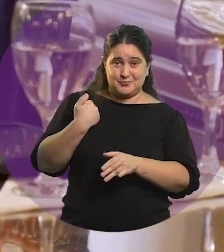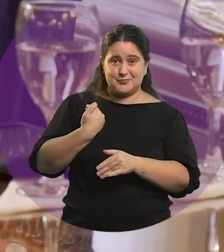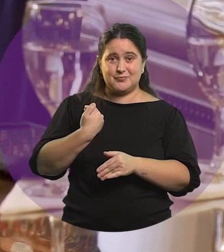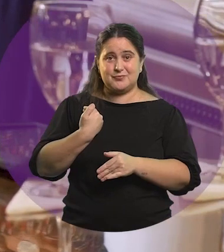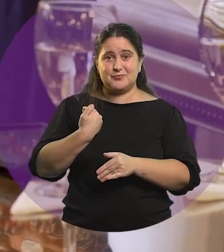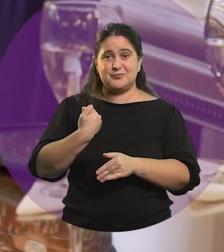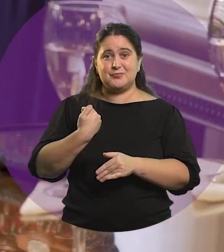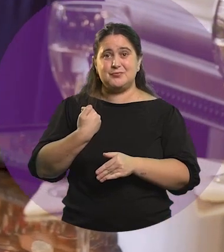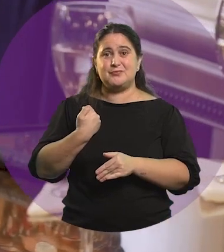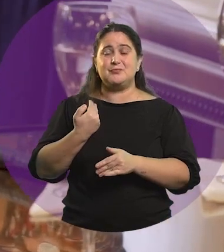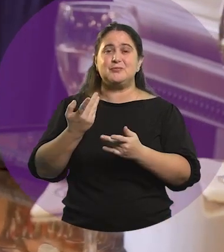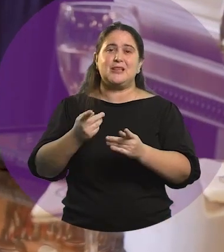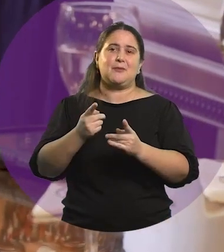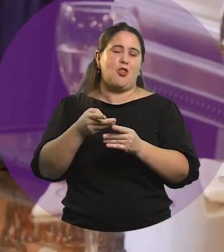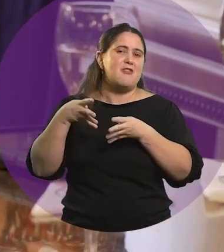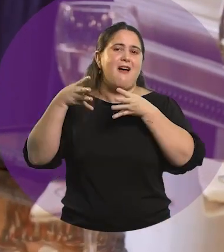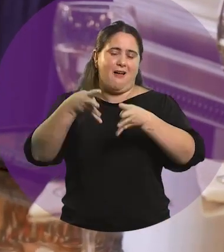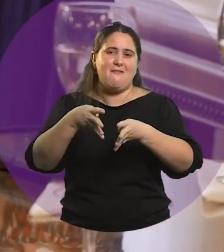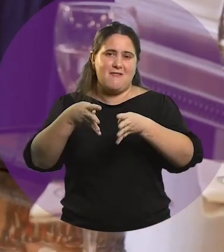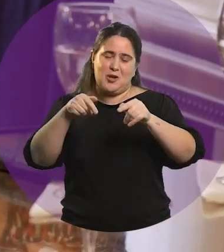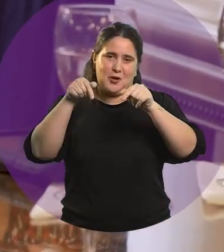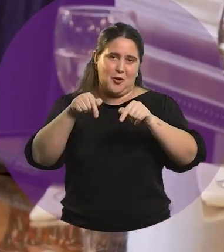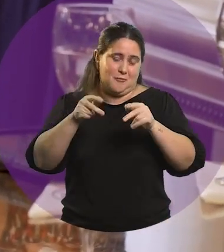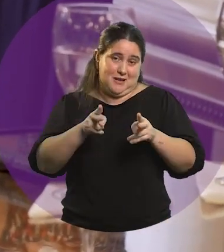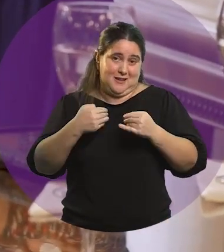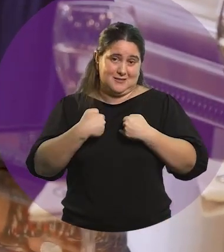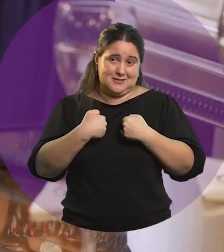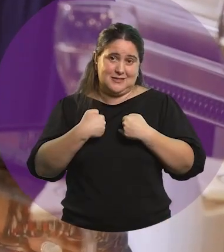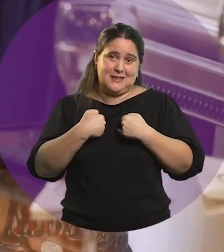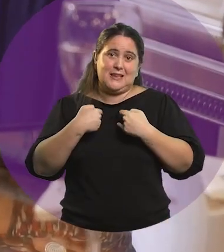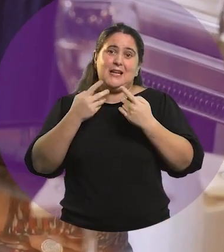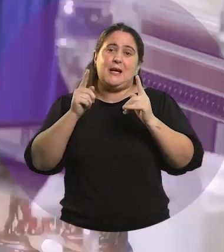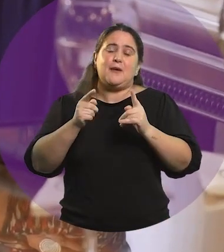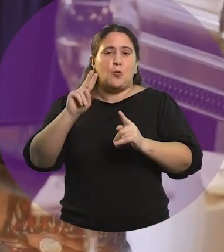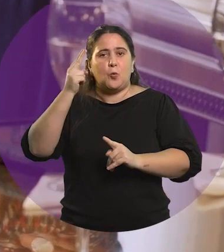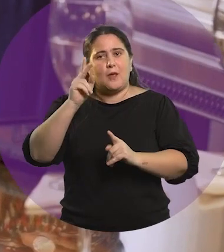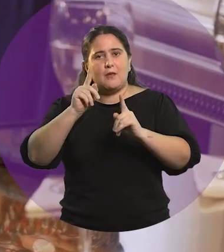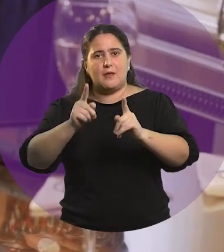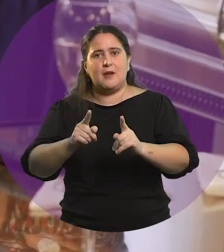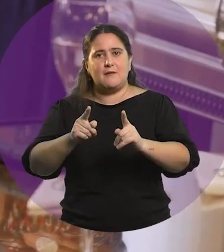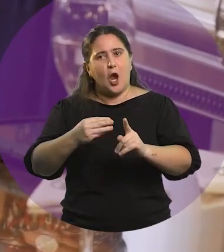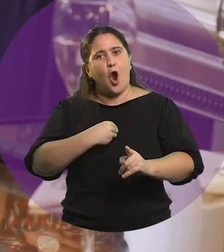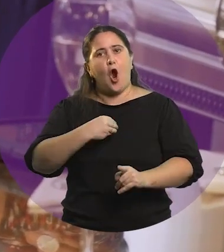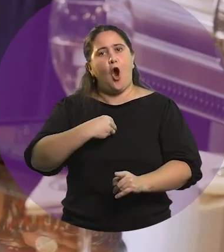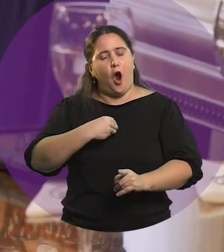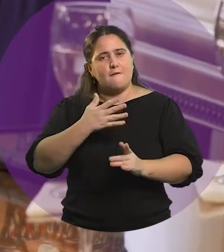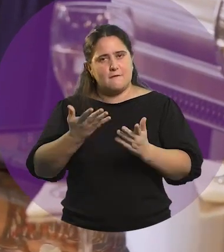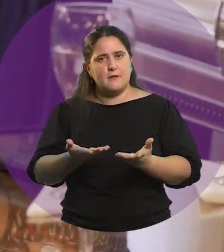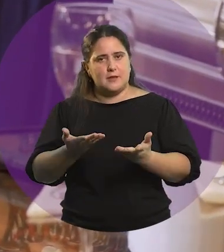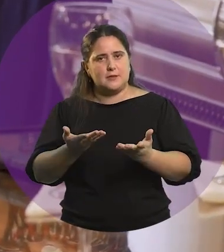generación que asumió el gran desafío que Uruguay tenía que sortear